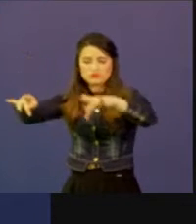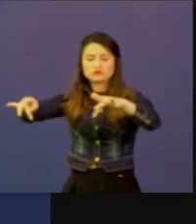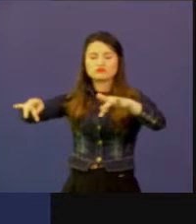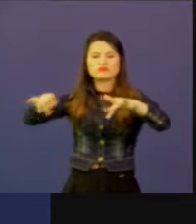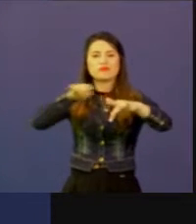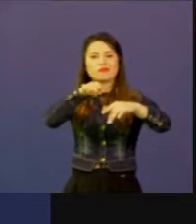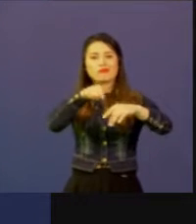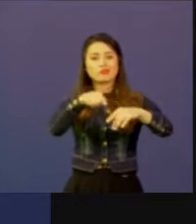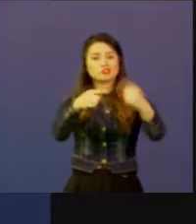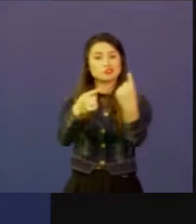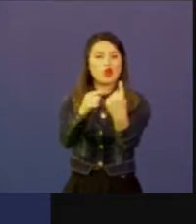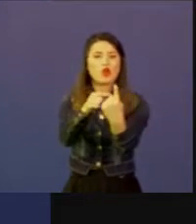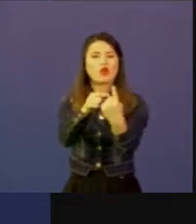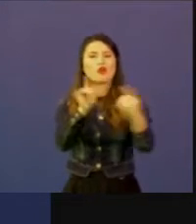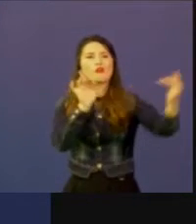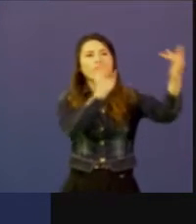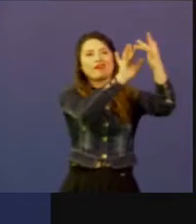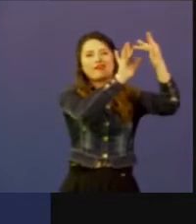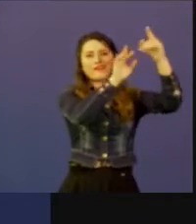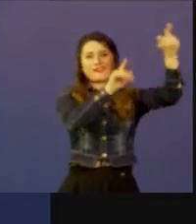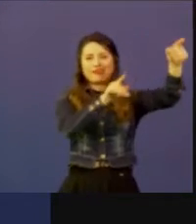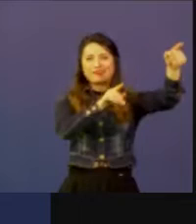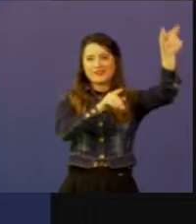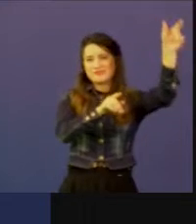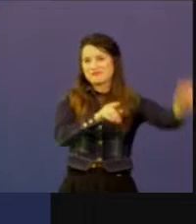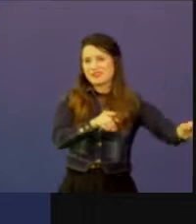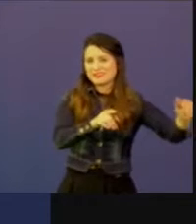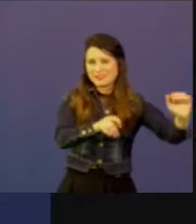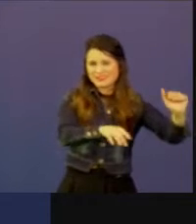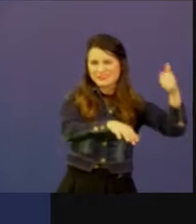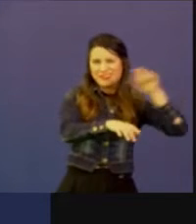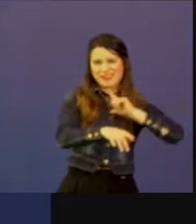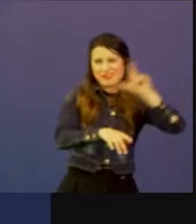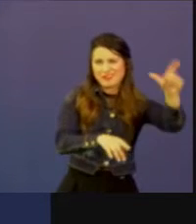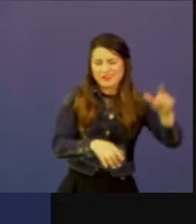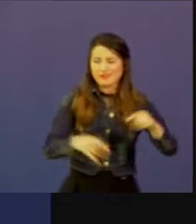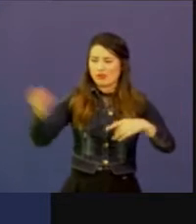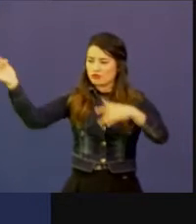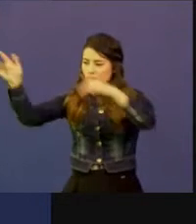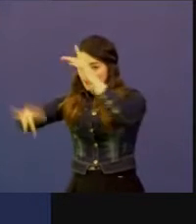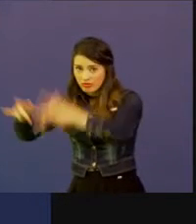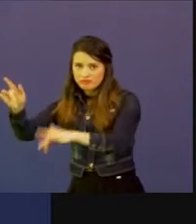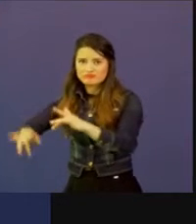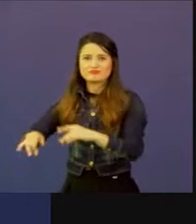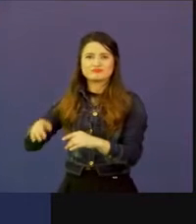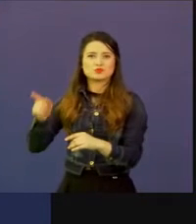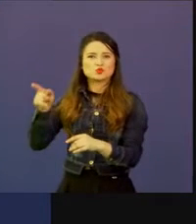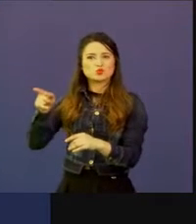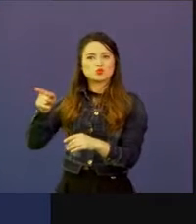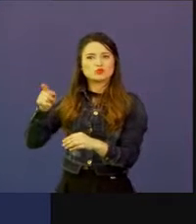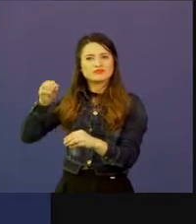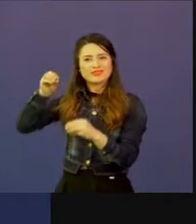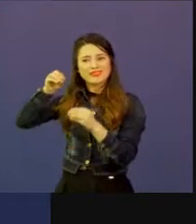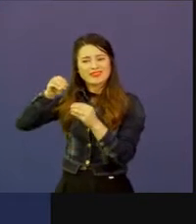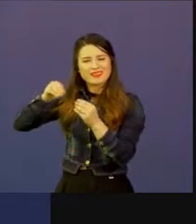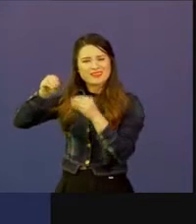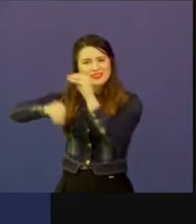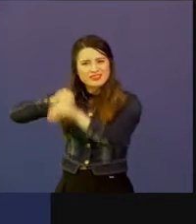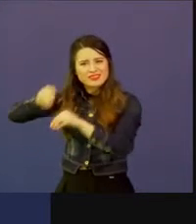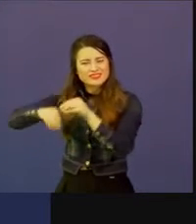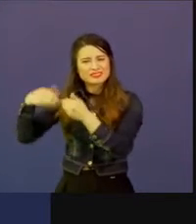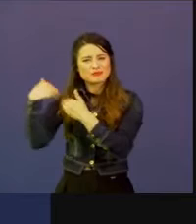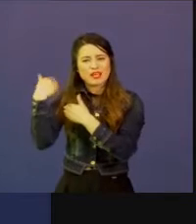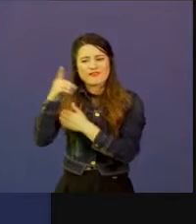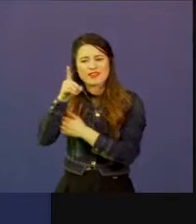proyecto, estaban los diseñadores que se encargaban de revisar, de guiar, de documentar, de definir mecánicas, los profesores